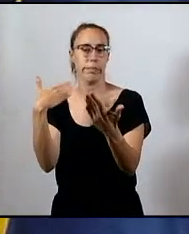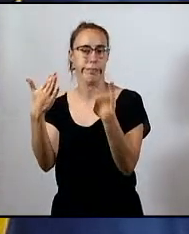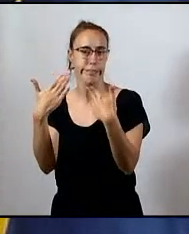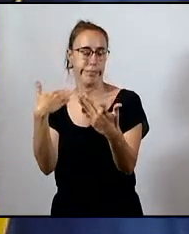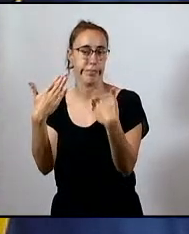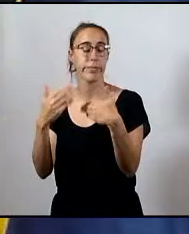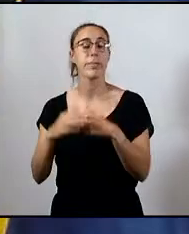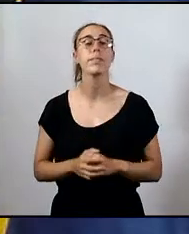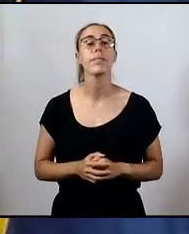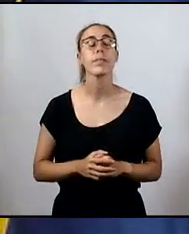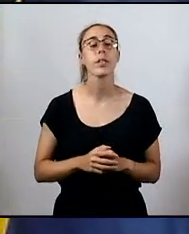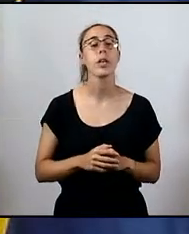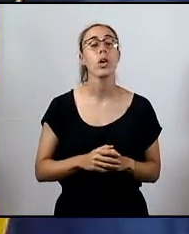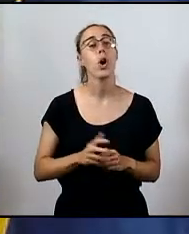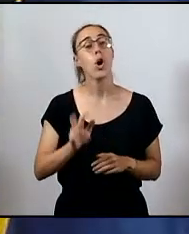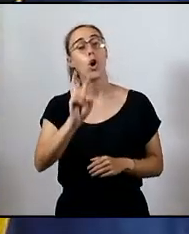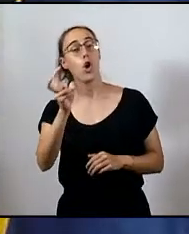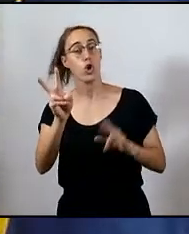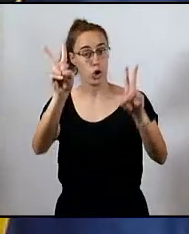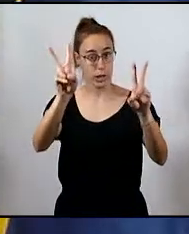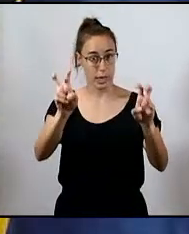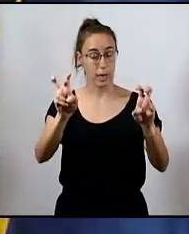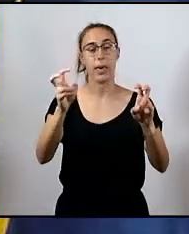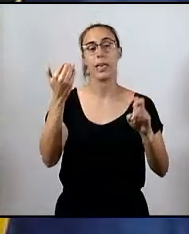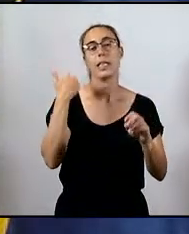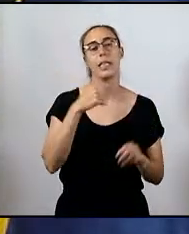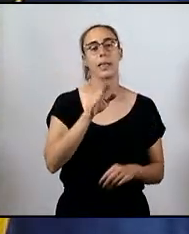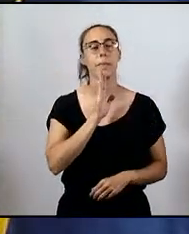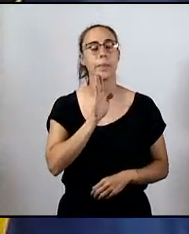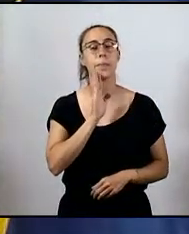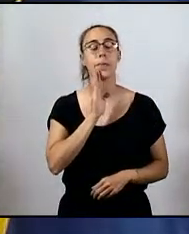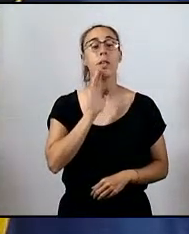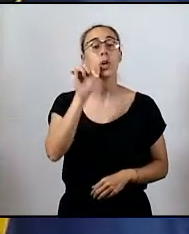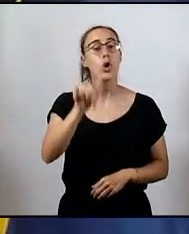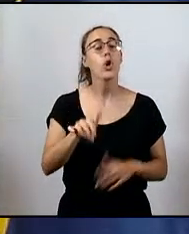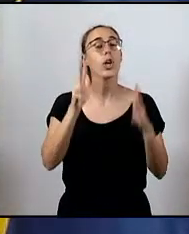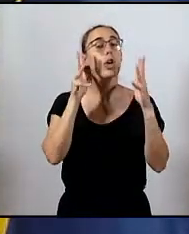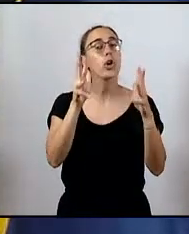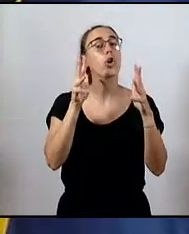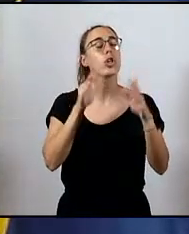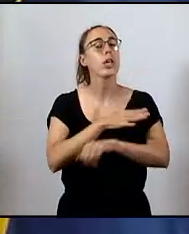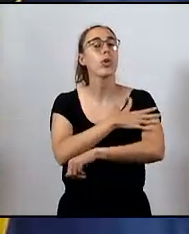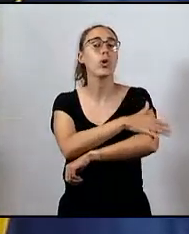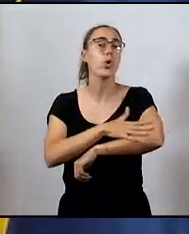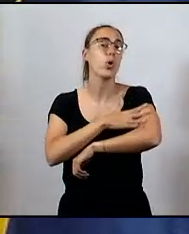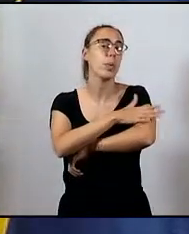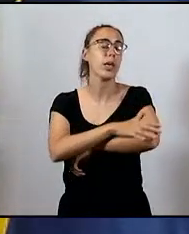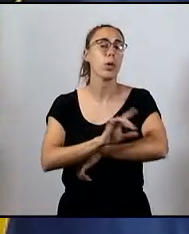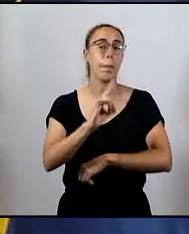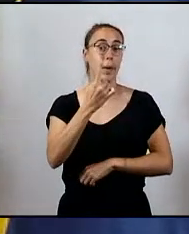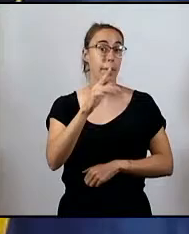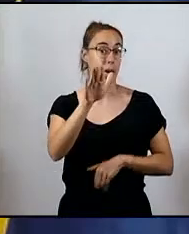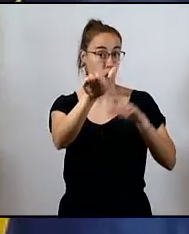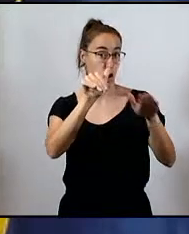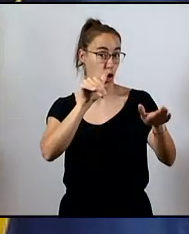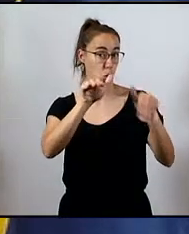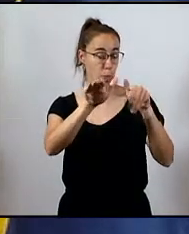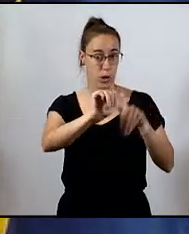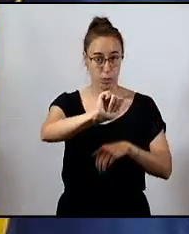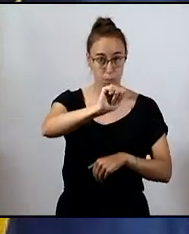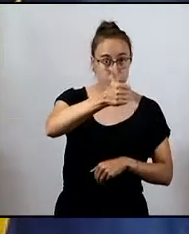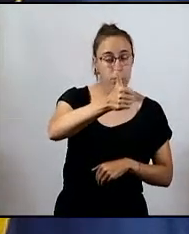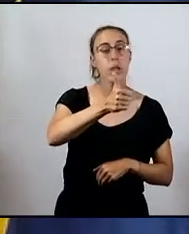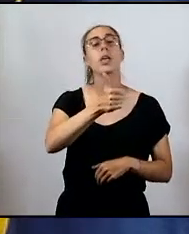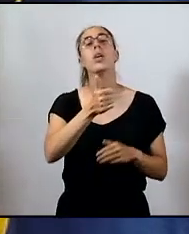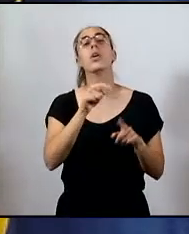En otro orden de cosas, como les avancé al principio, hoy el Consejo de Gobierno ha aprobado la primera convocatoria de unas ayudas